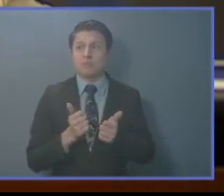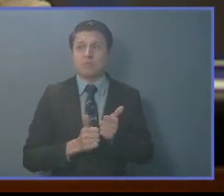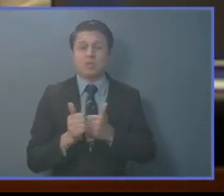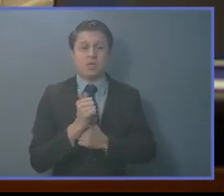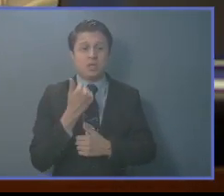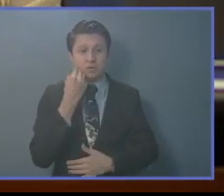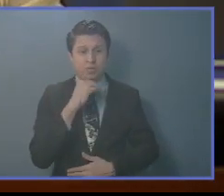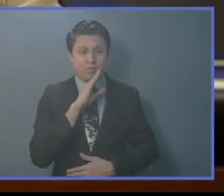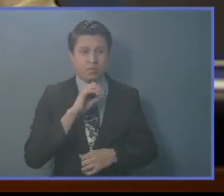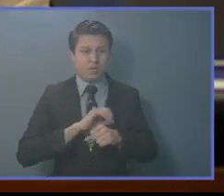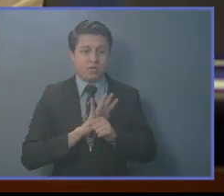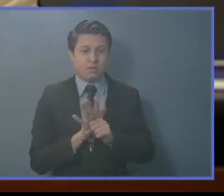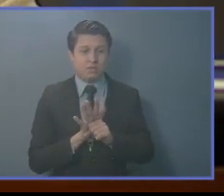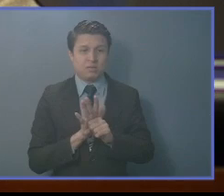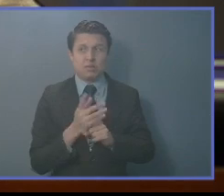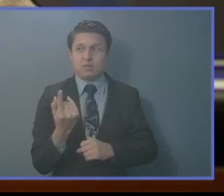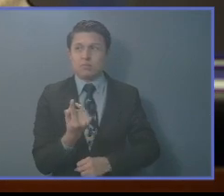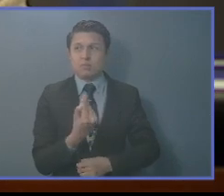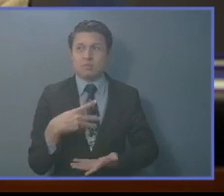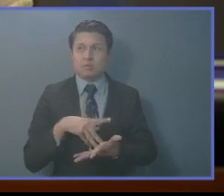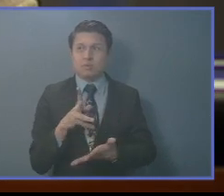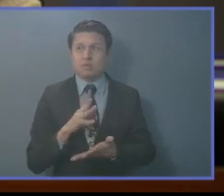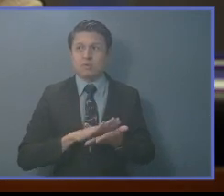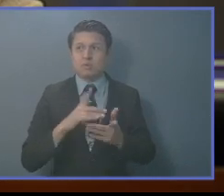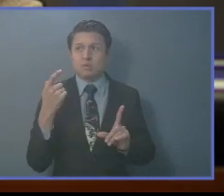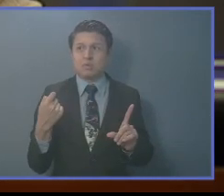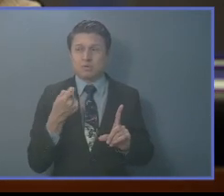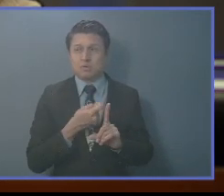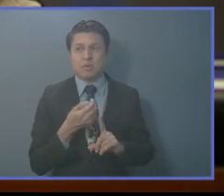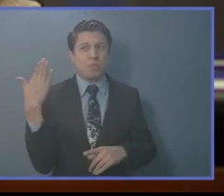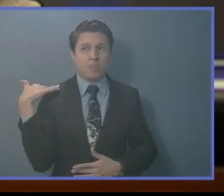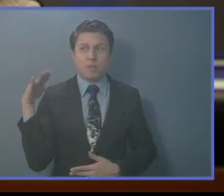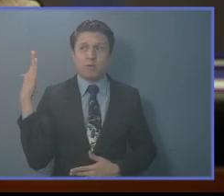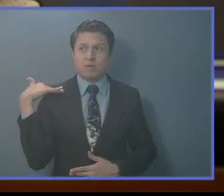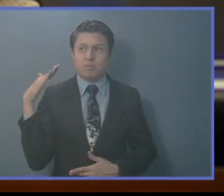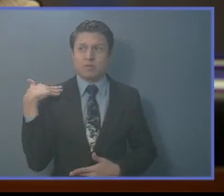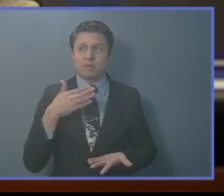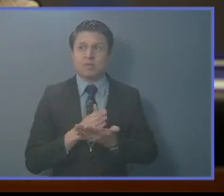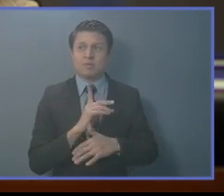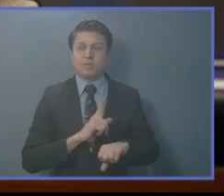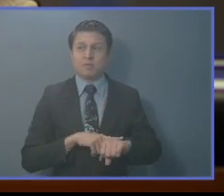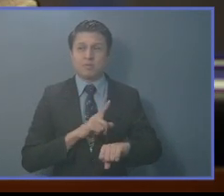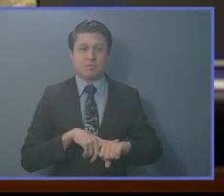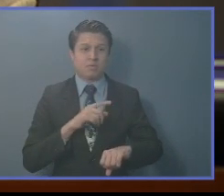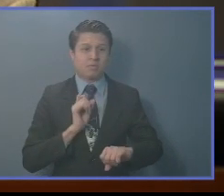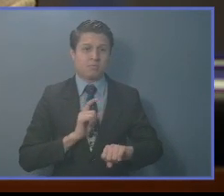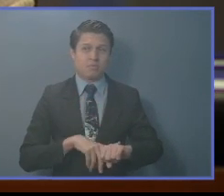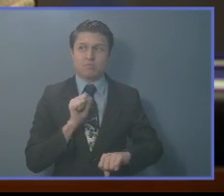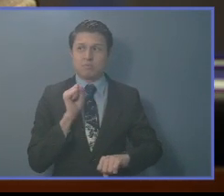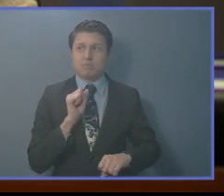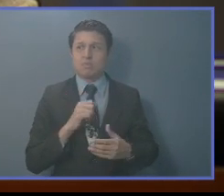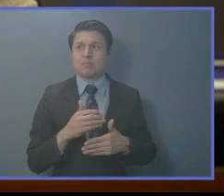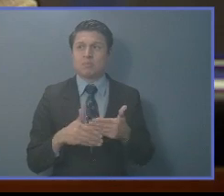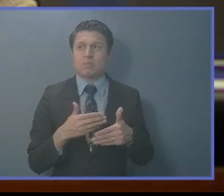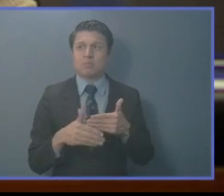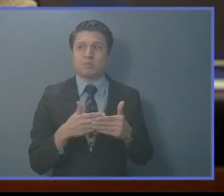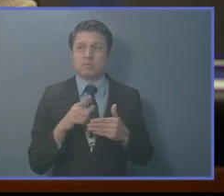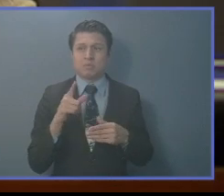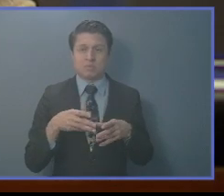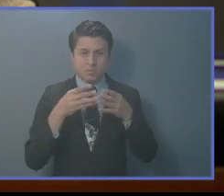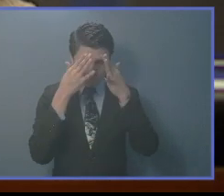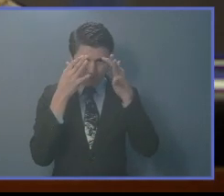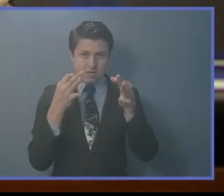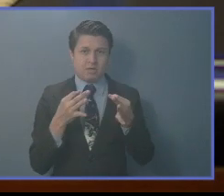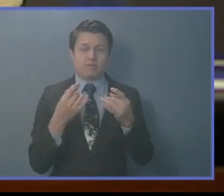pandemia. Los empleados públicos tendrán la remuneración ordinaria correspondiente durante el tiempo que dura la suspensión. Para los efectos de este decreto